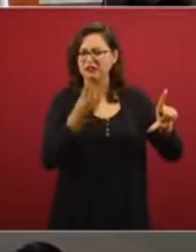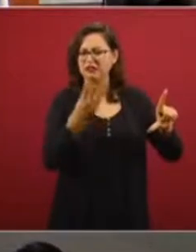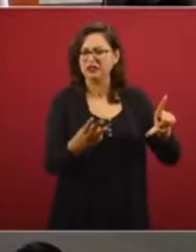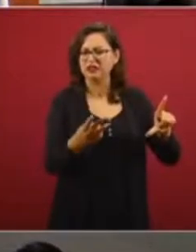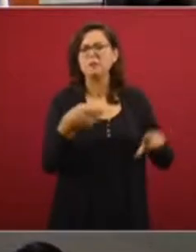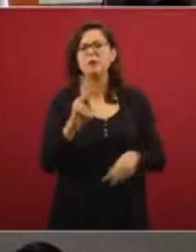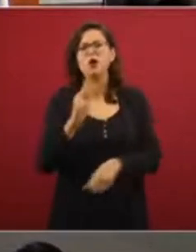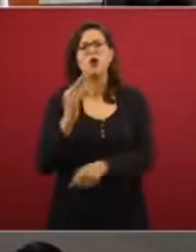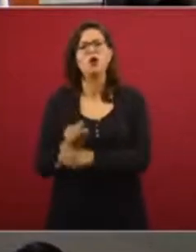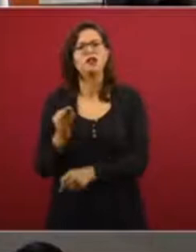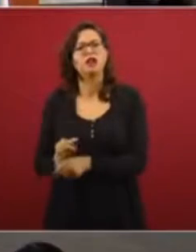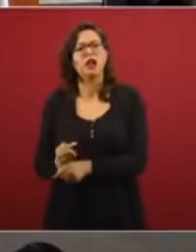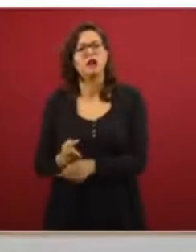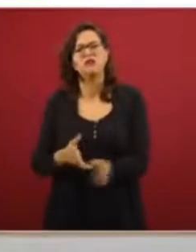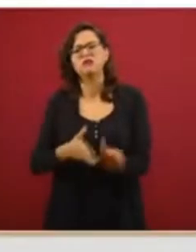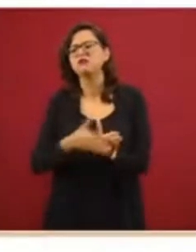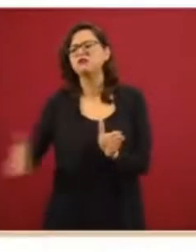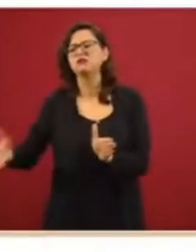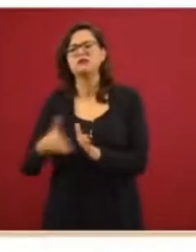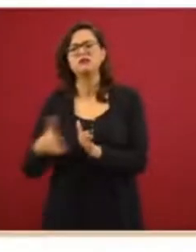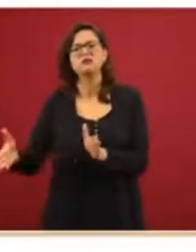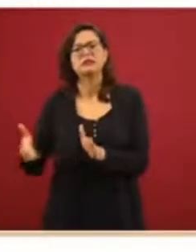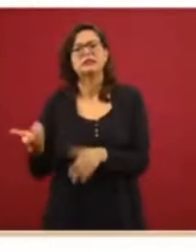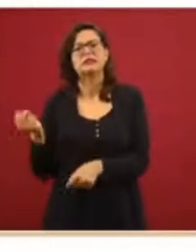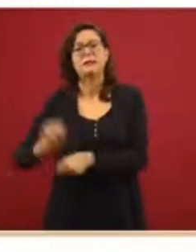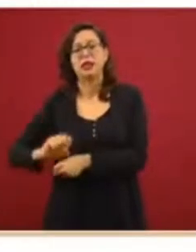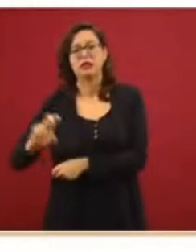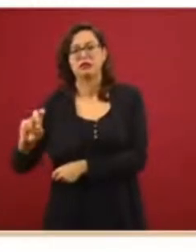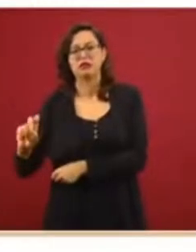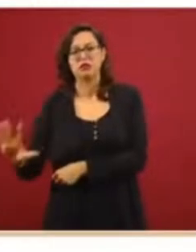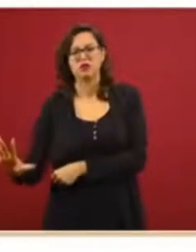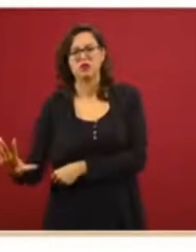convencional que en los sistemas de vigilancia epidemiológica se